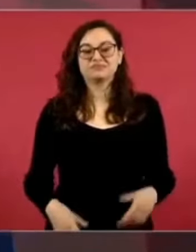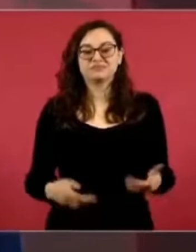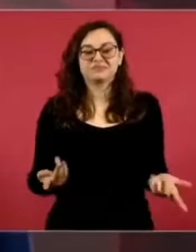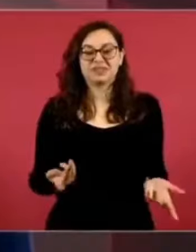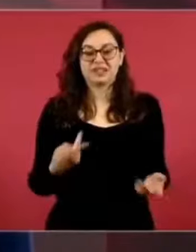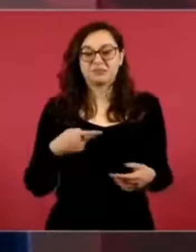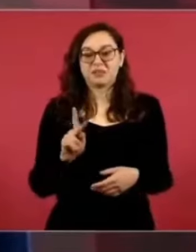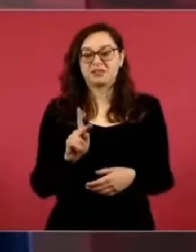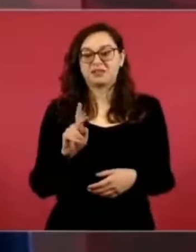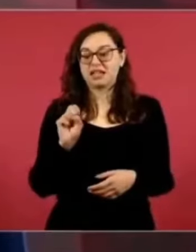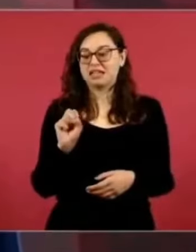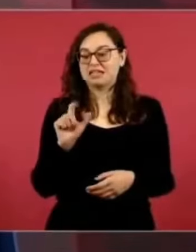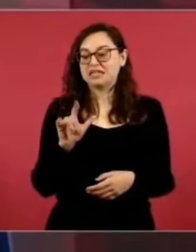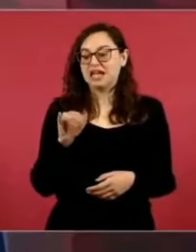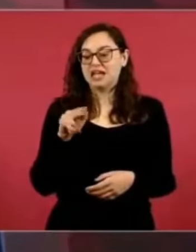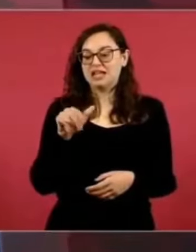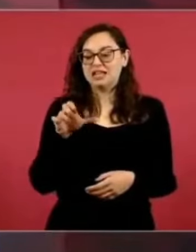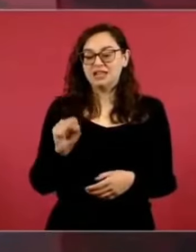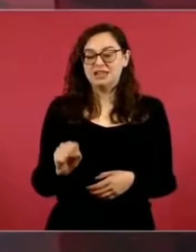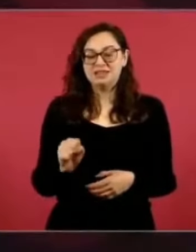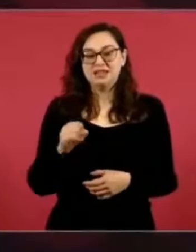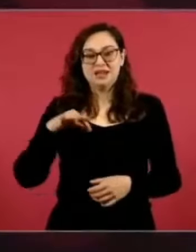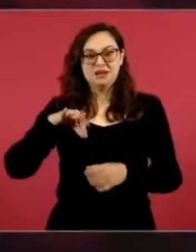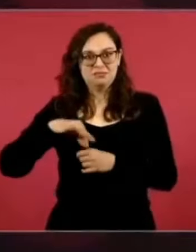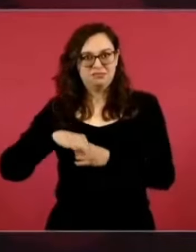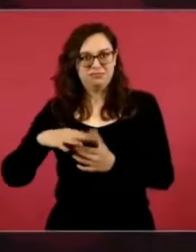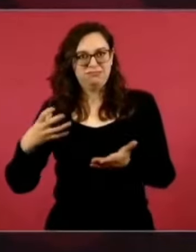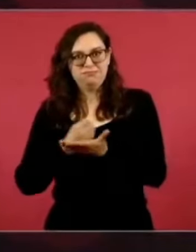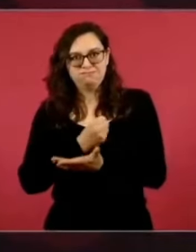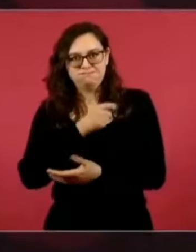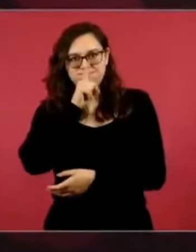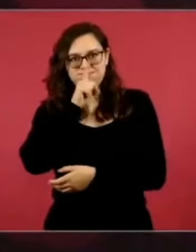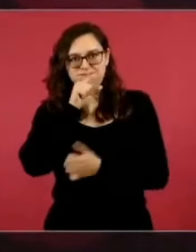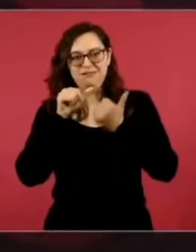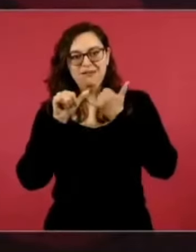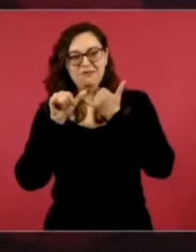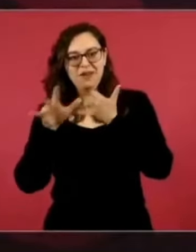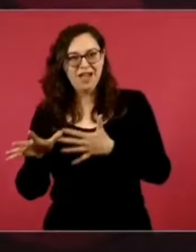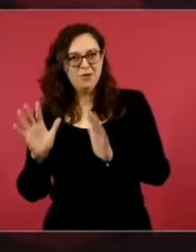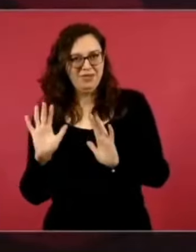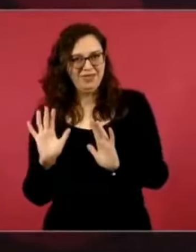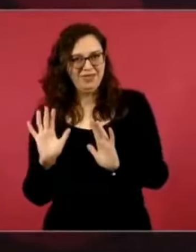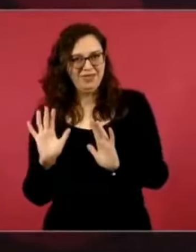electoral a la presidencia, se volvió por